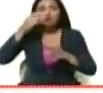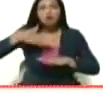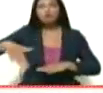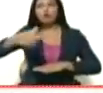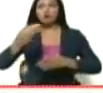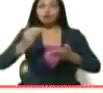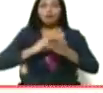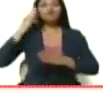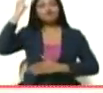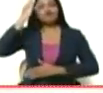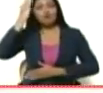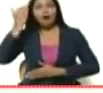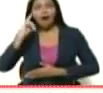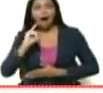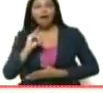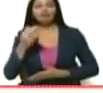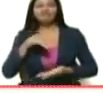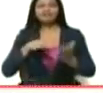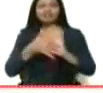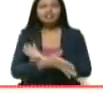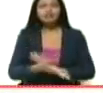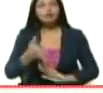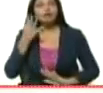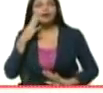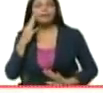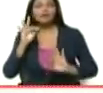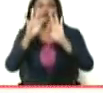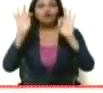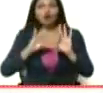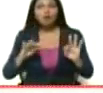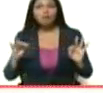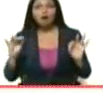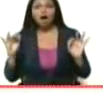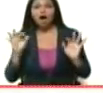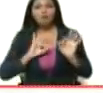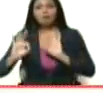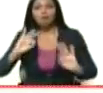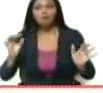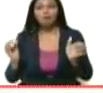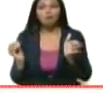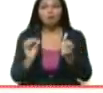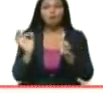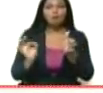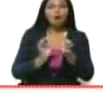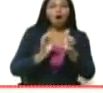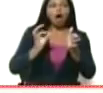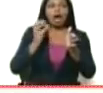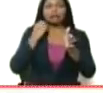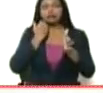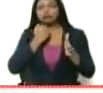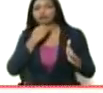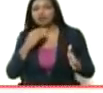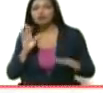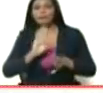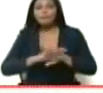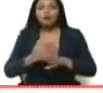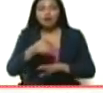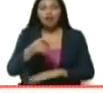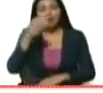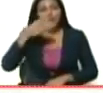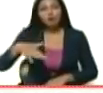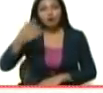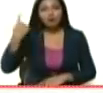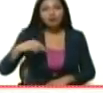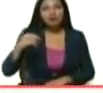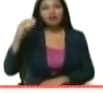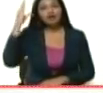tenga conciencia sobre cómo fue la forma de contagio, para que nuestro pueblo tenga conciencia sobre los